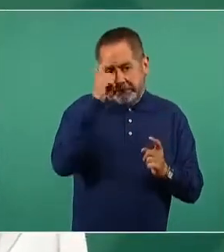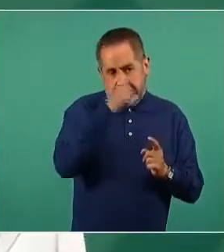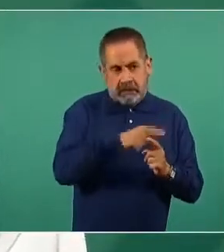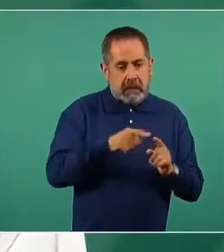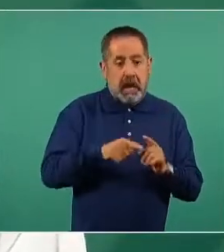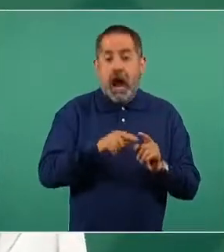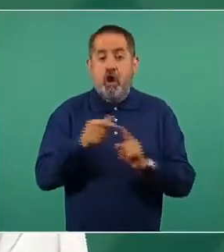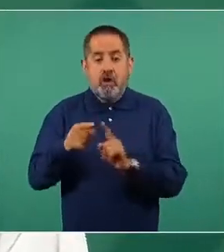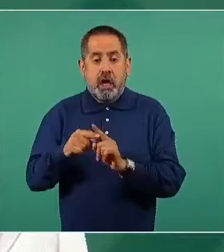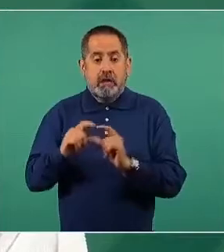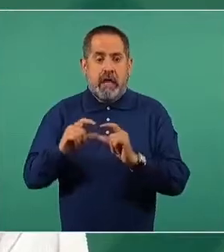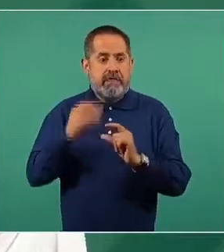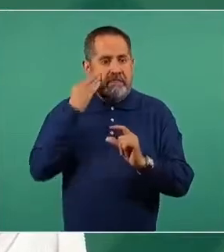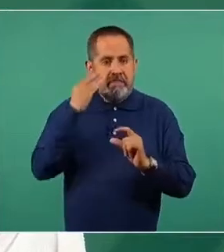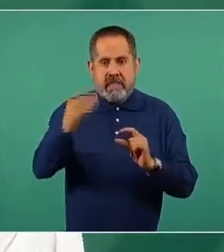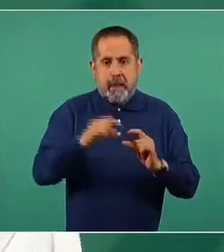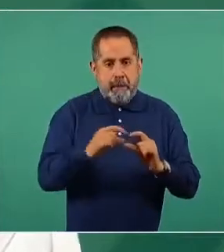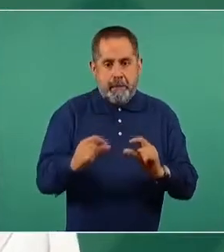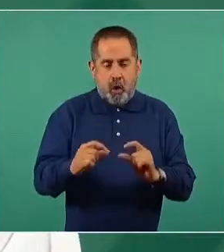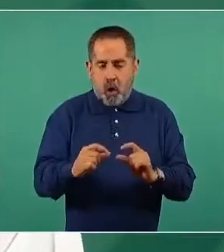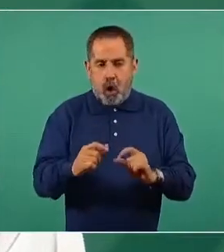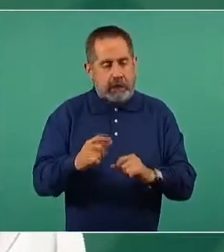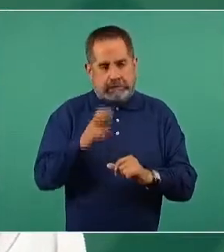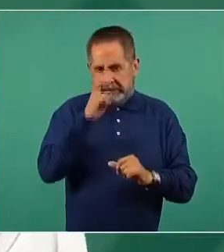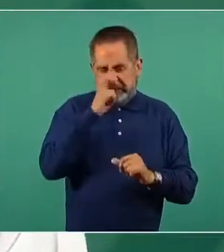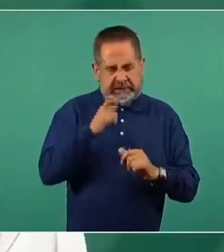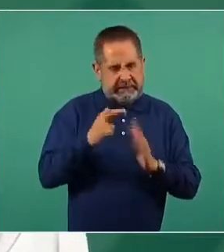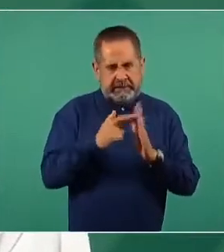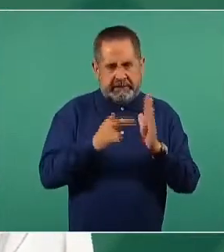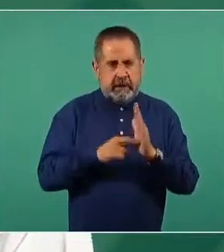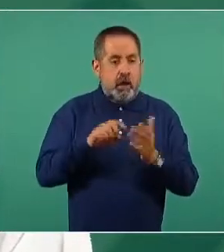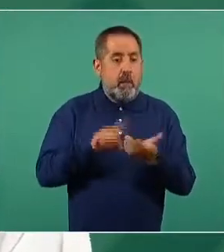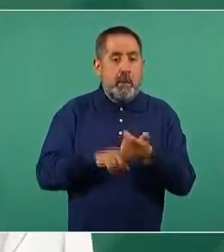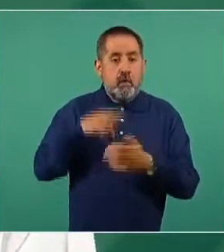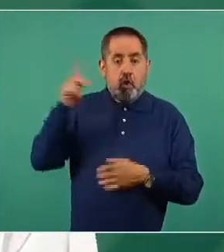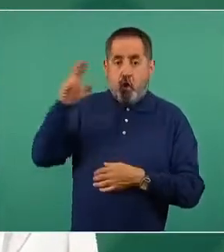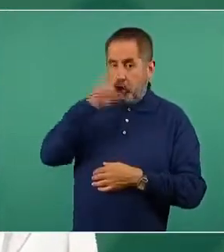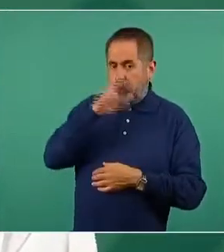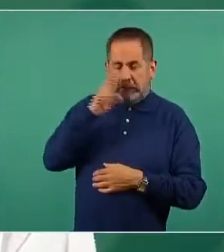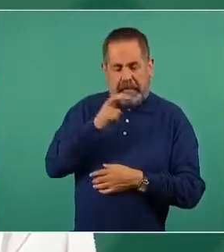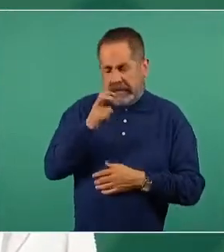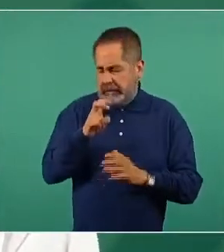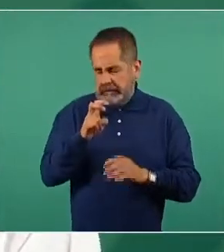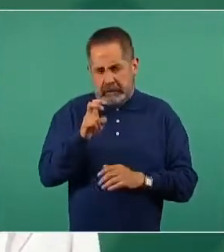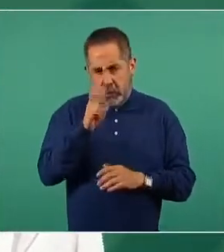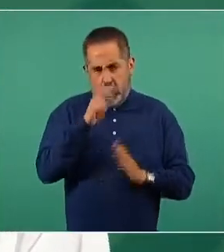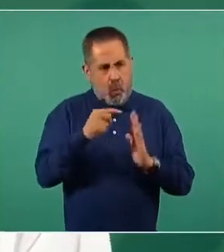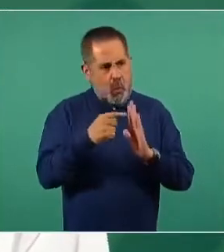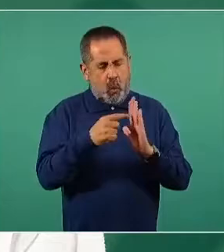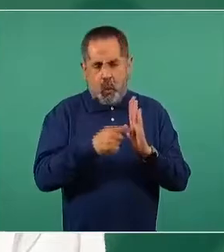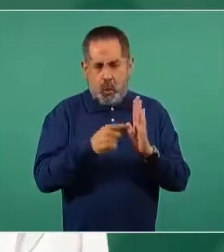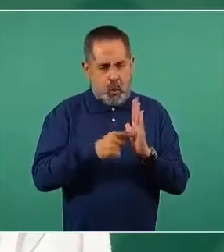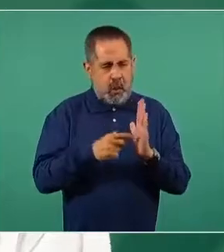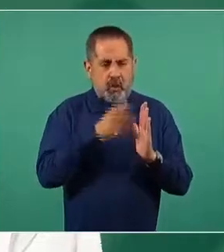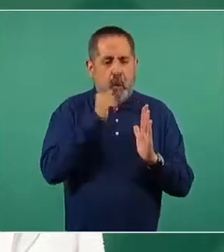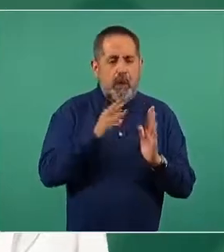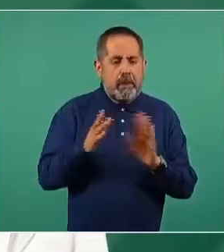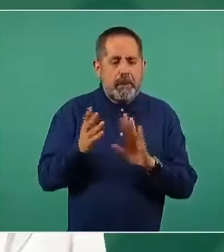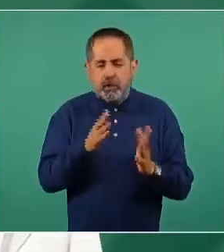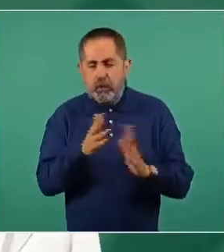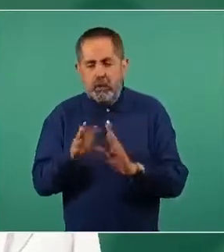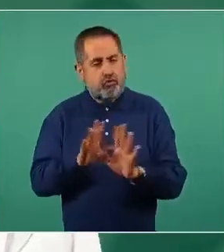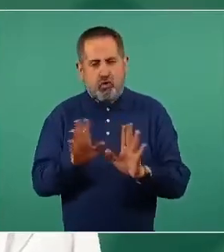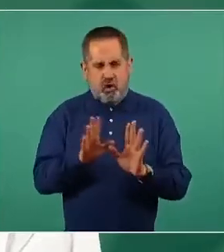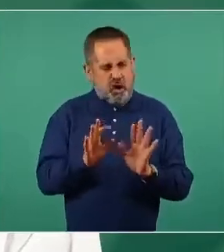de uso en ultracongelación sumamente estrictos, como es el caso de Sputnik V, y entonces eso va determinando dónde